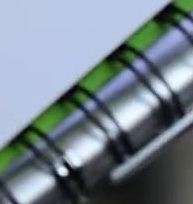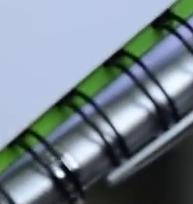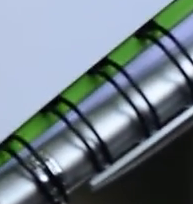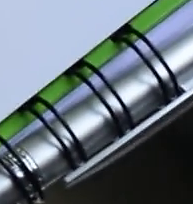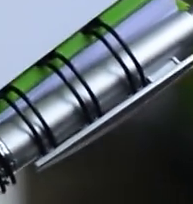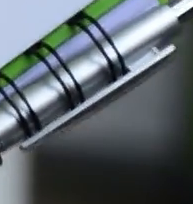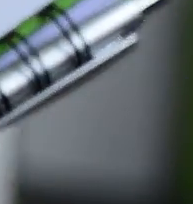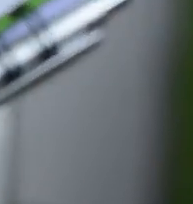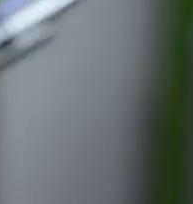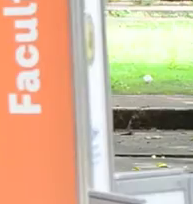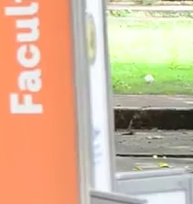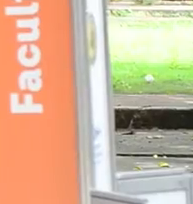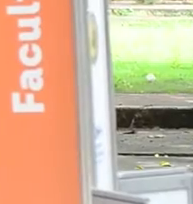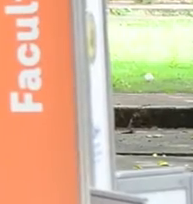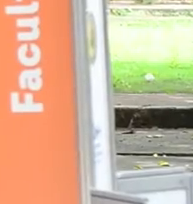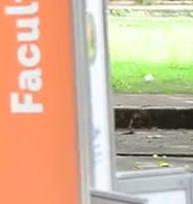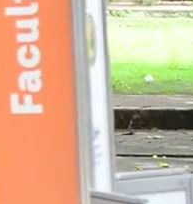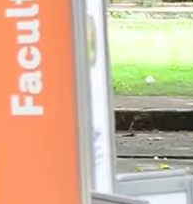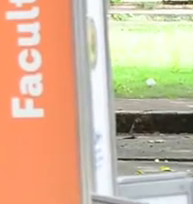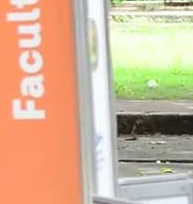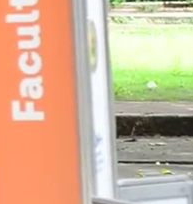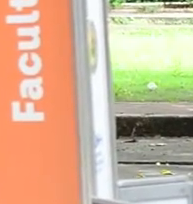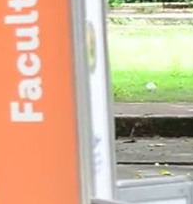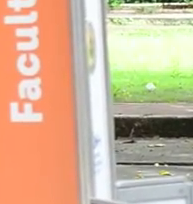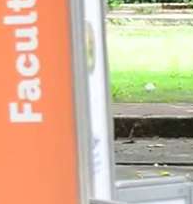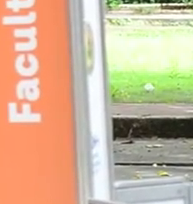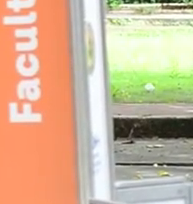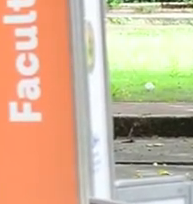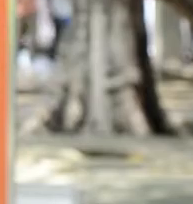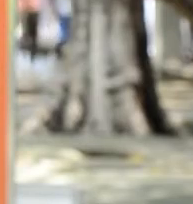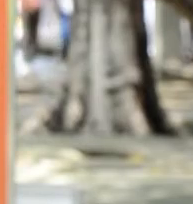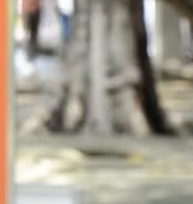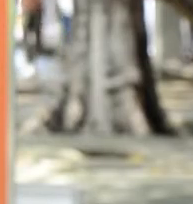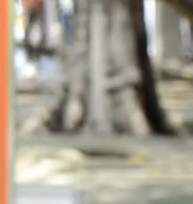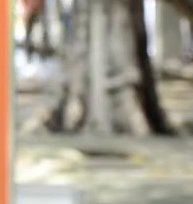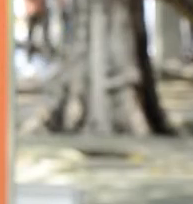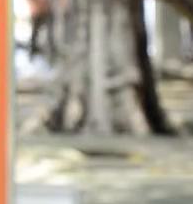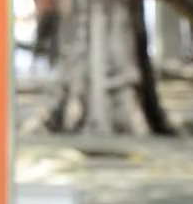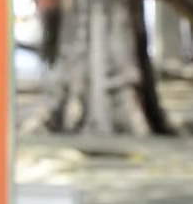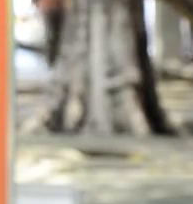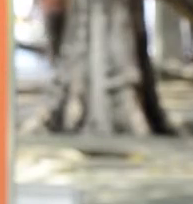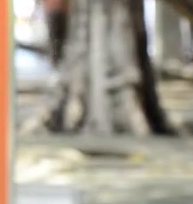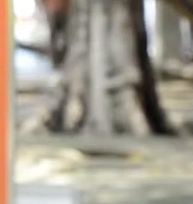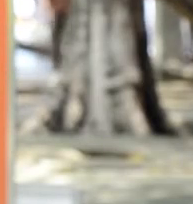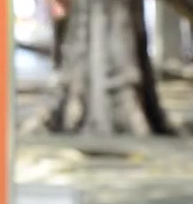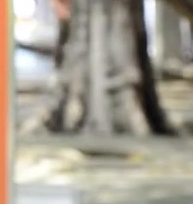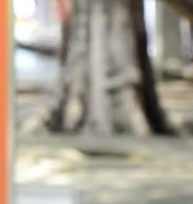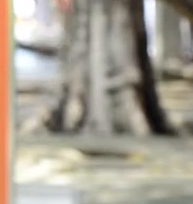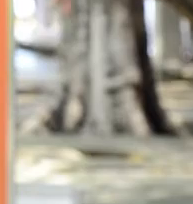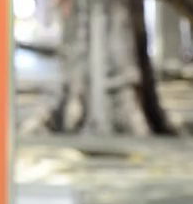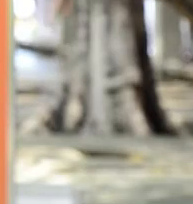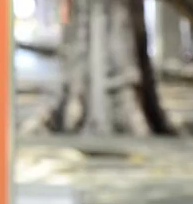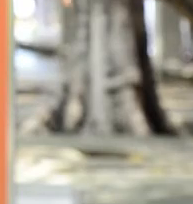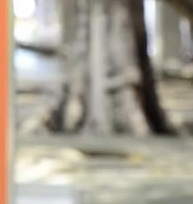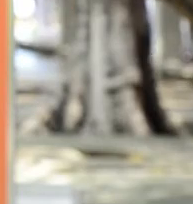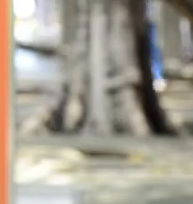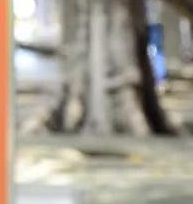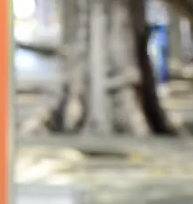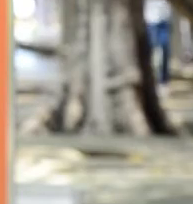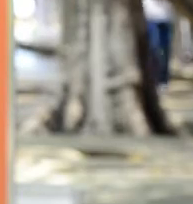pues, los que estén interesados, obviamente, en hacer su posgrado. Me gustó mucho las maestrías que está